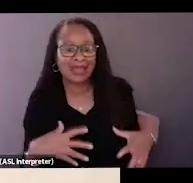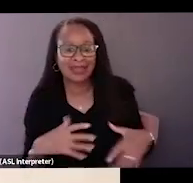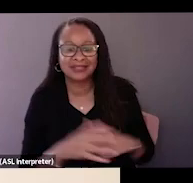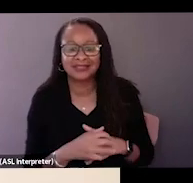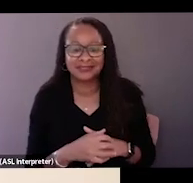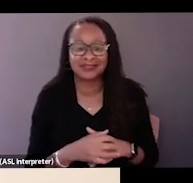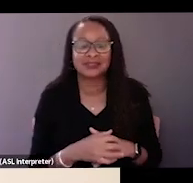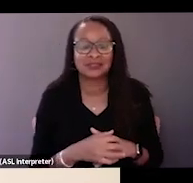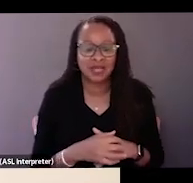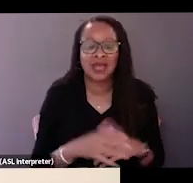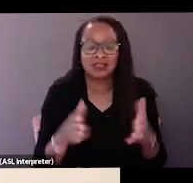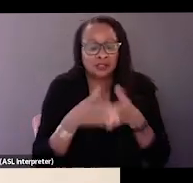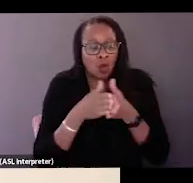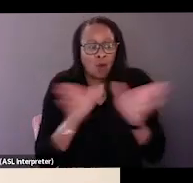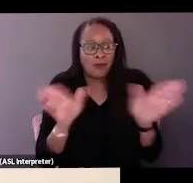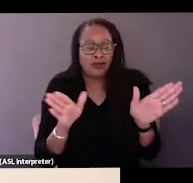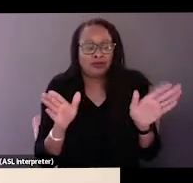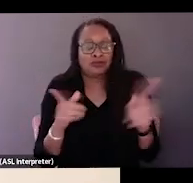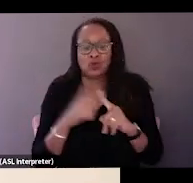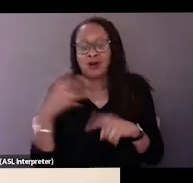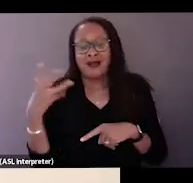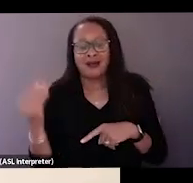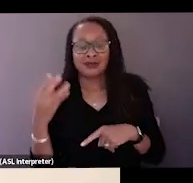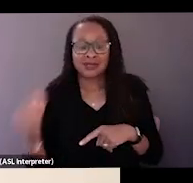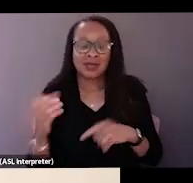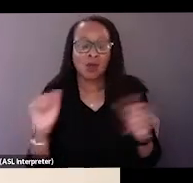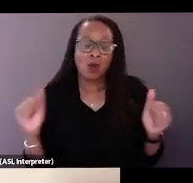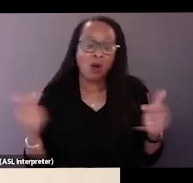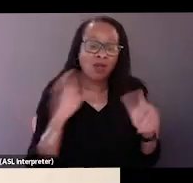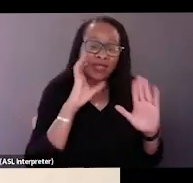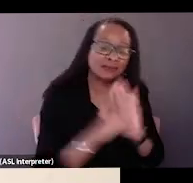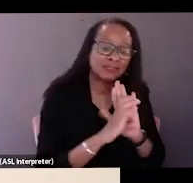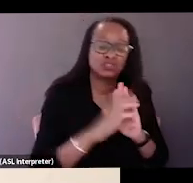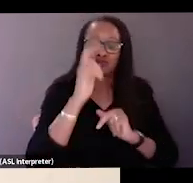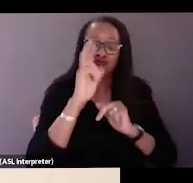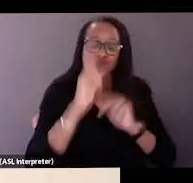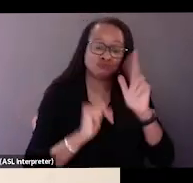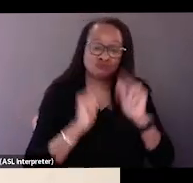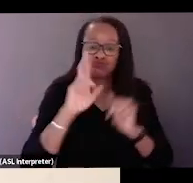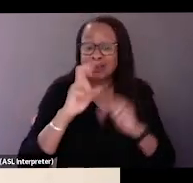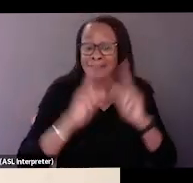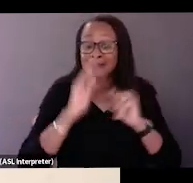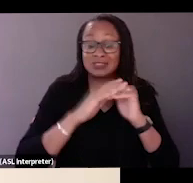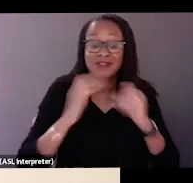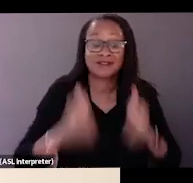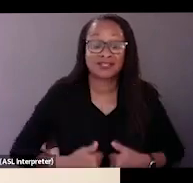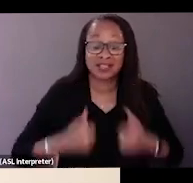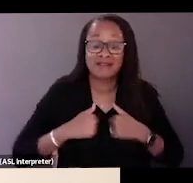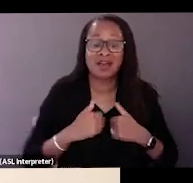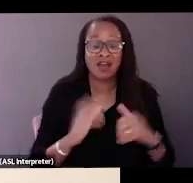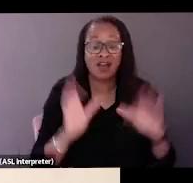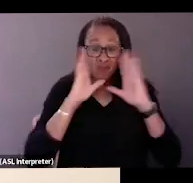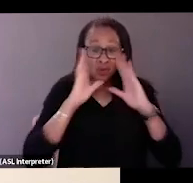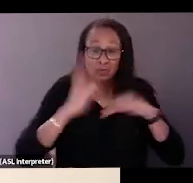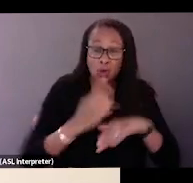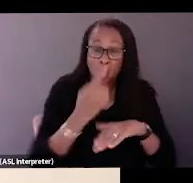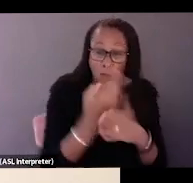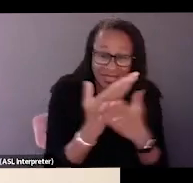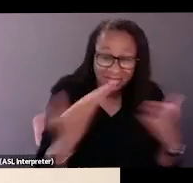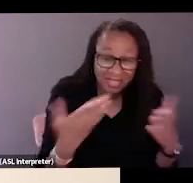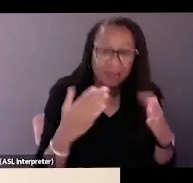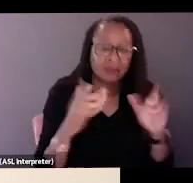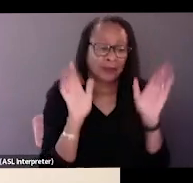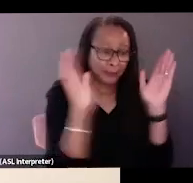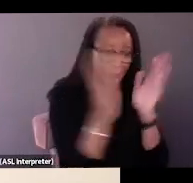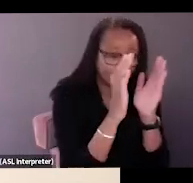con todo lo que quedaba fuera de esta imagen, ¿no? De reconstruir todo esto y de concentrarnos